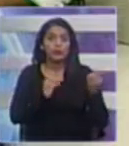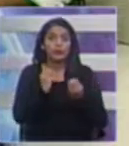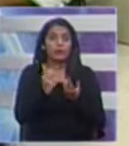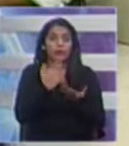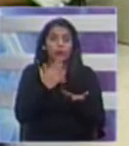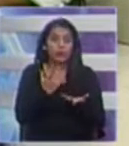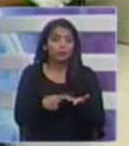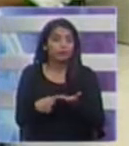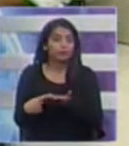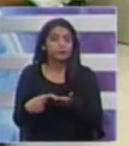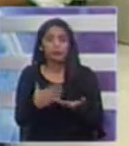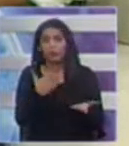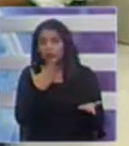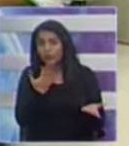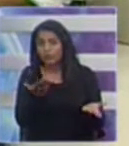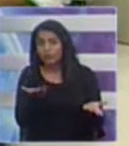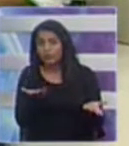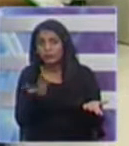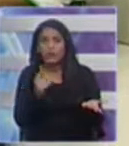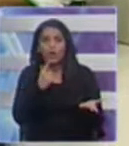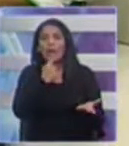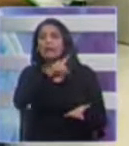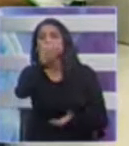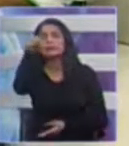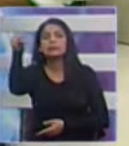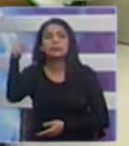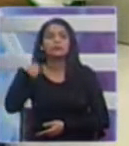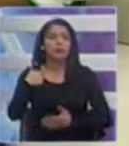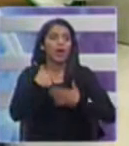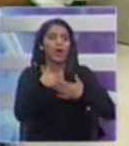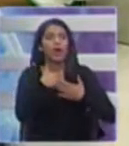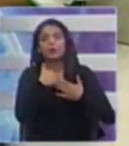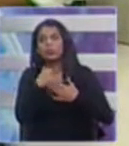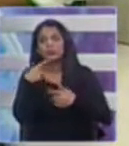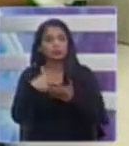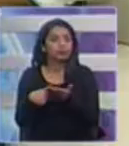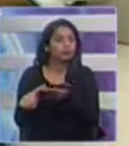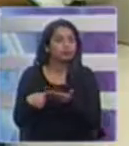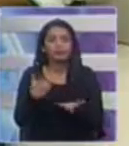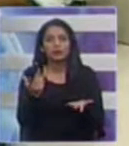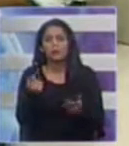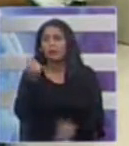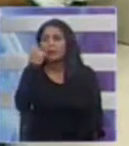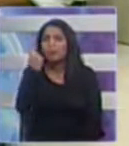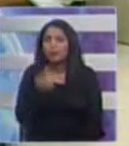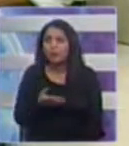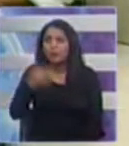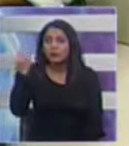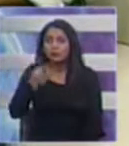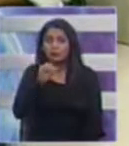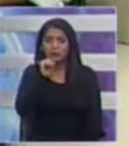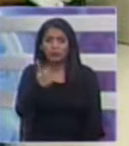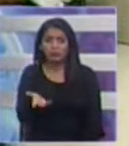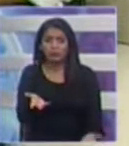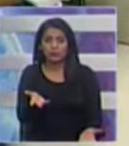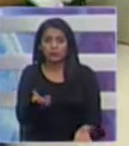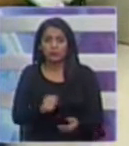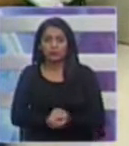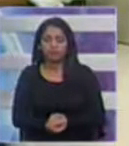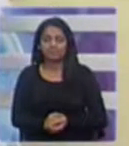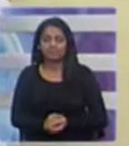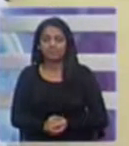atención al señor Pavel Muñoz, donde consta aquí en la lista una de las preguntas que se realizaron para la